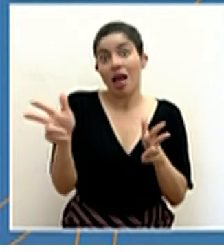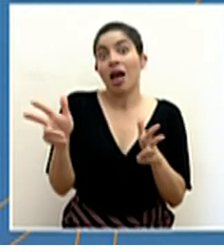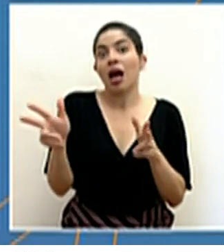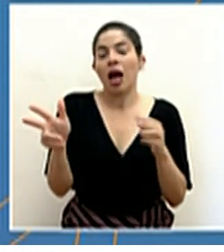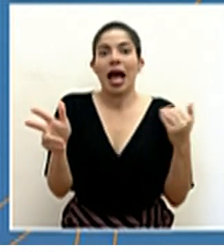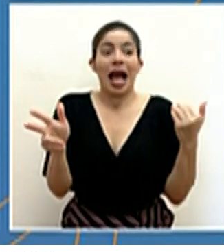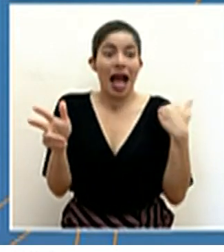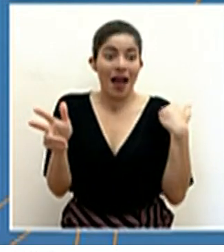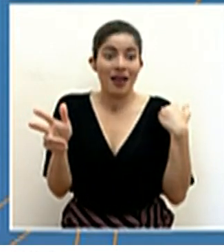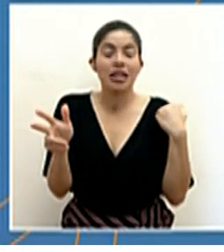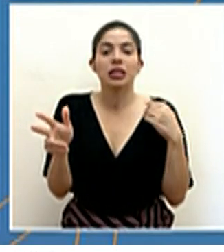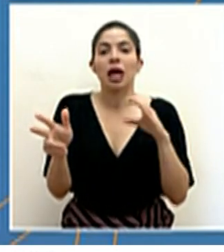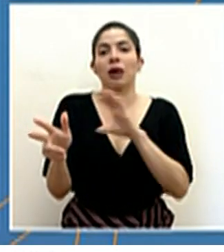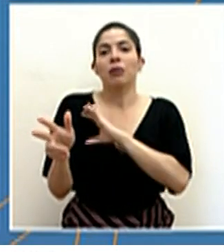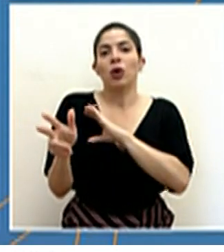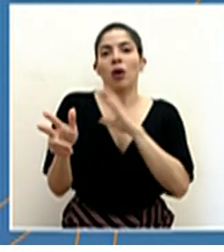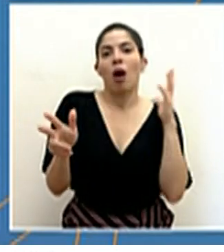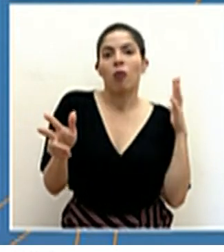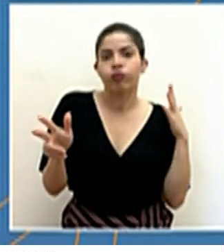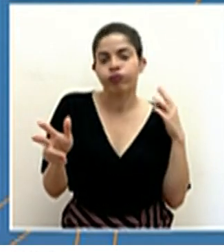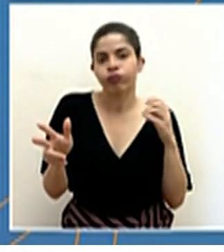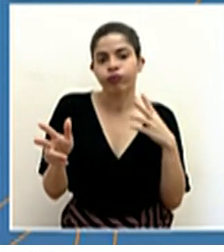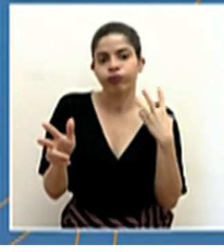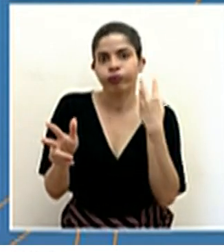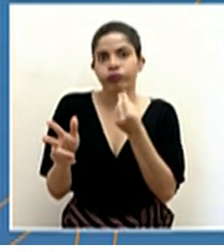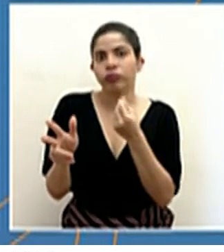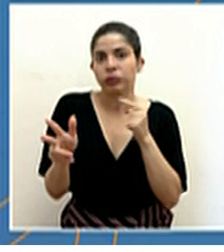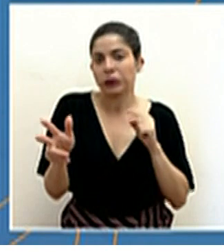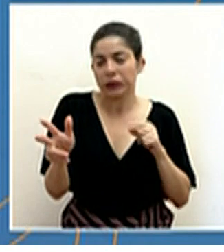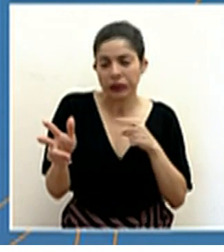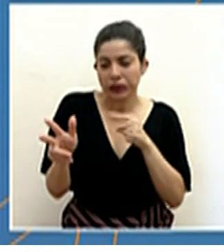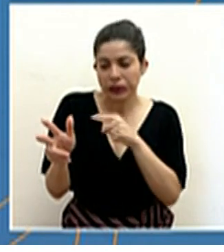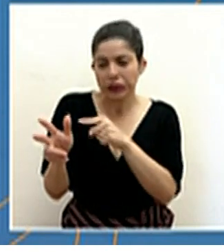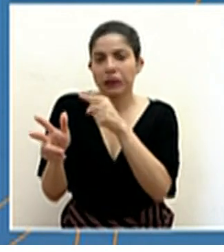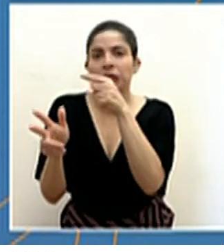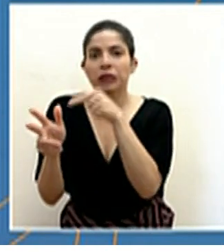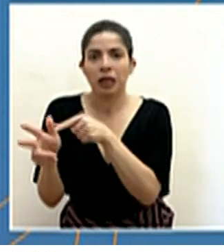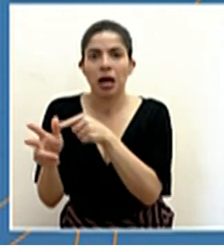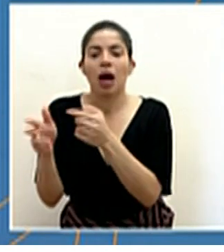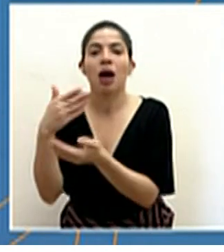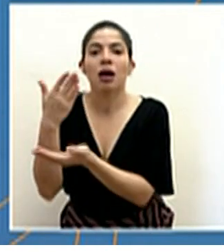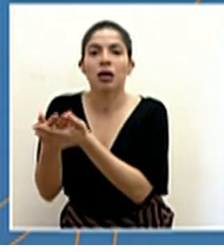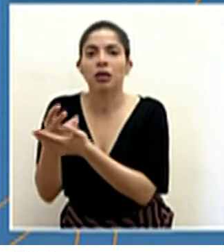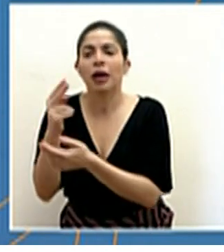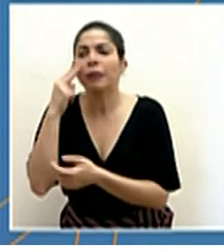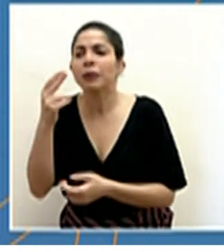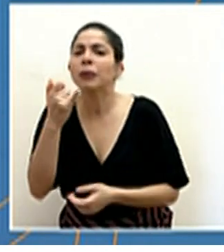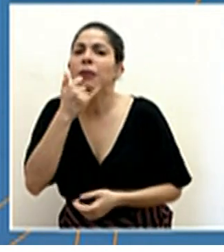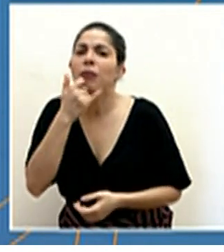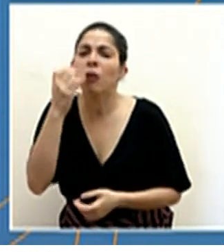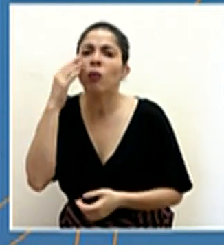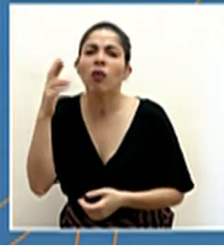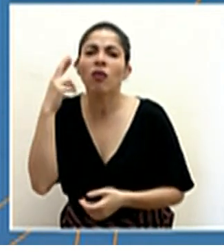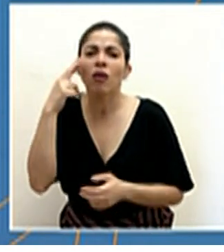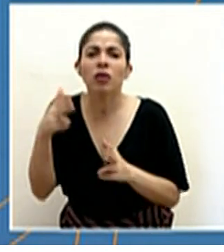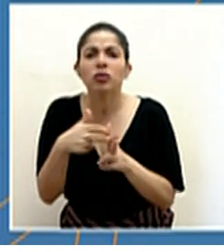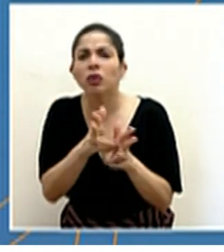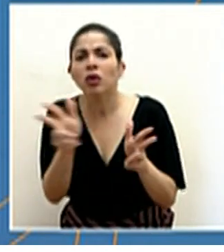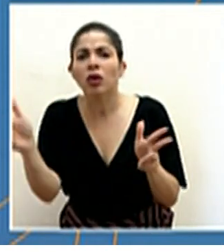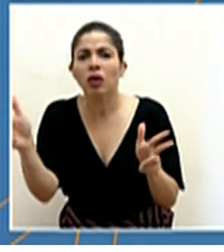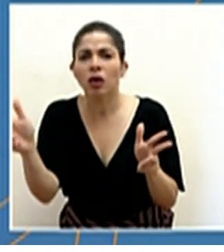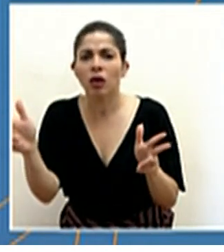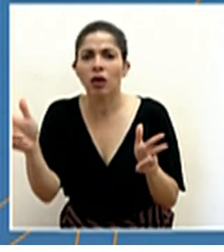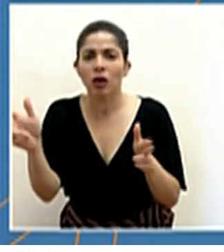movilización de los dispositivos de seguridad o de emergencia para poder atender la contingencia que se pueda estar presentando, que podría